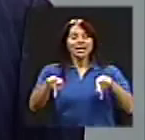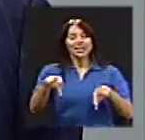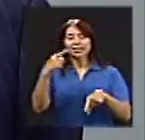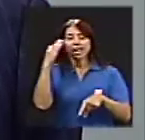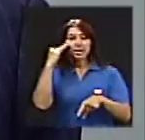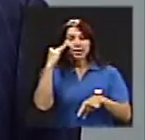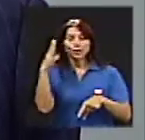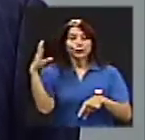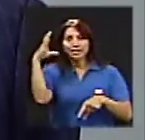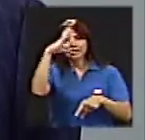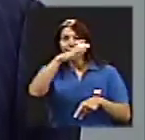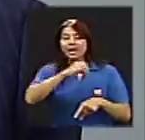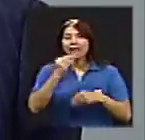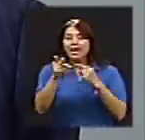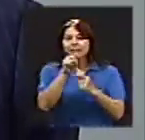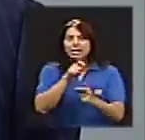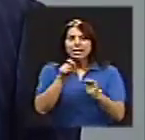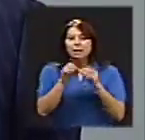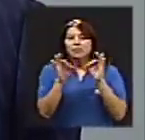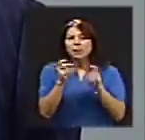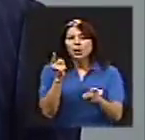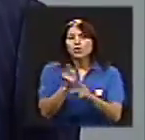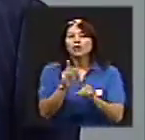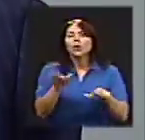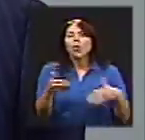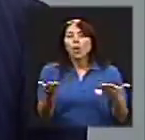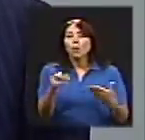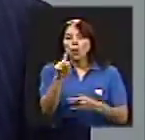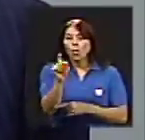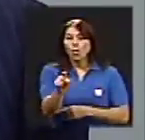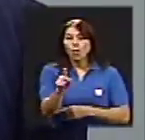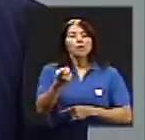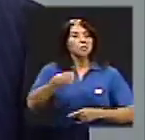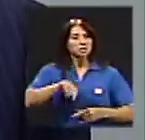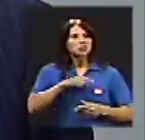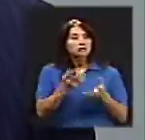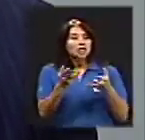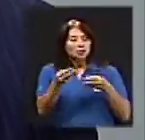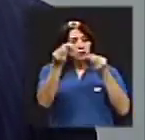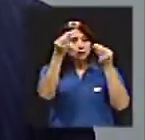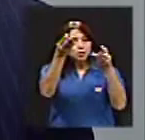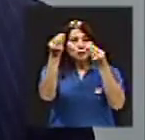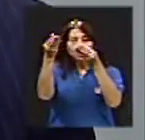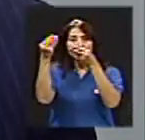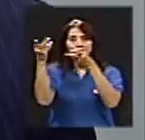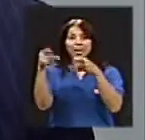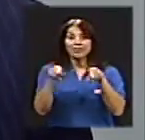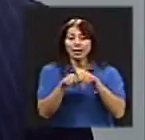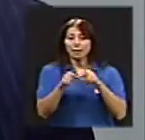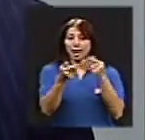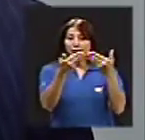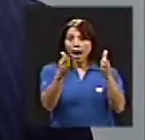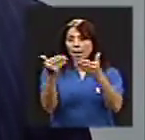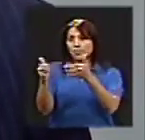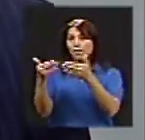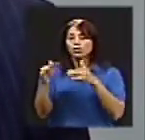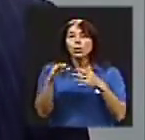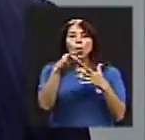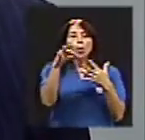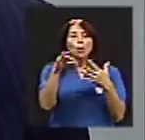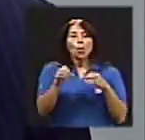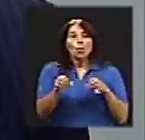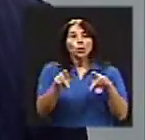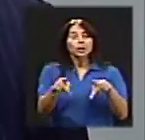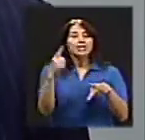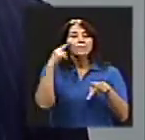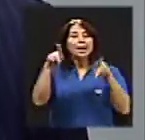debidamente el procedimiento. Estamos por informar a la gente sobre eso, estamos abriendo todo tipo de opciones para que la gente pueda presentar sus